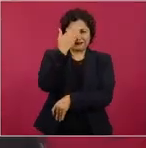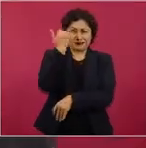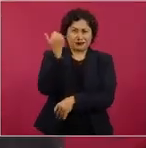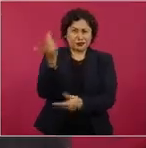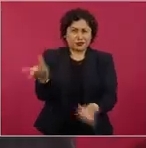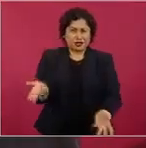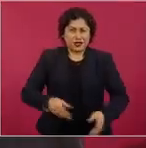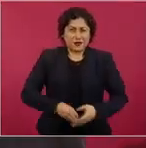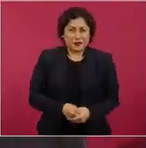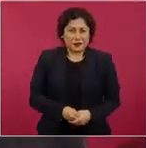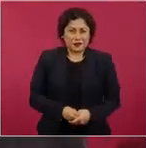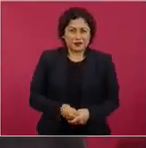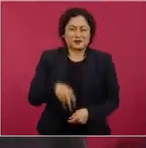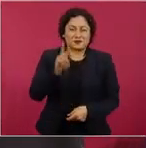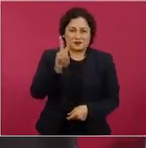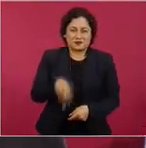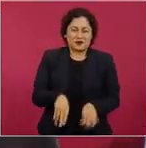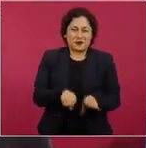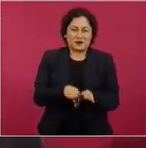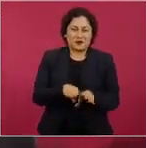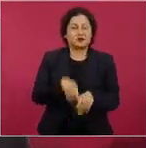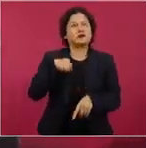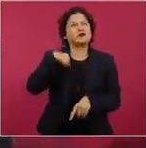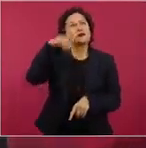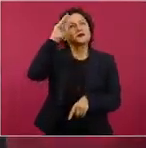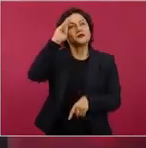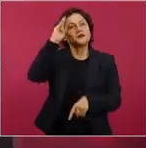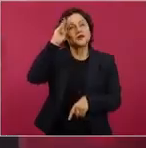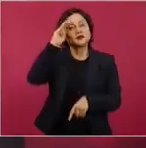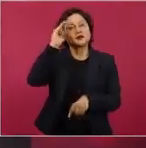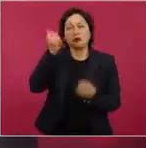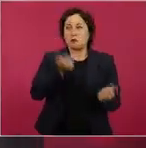Está como para enviarle una guajolota.